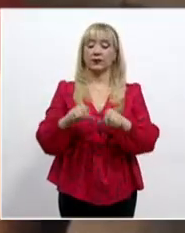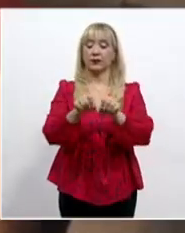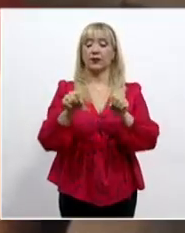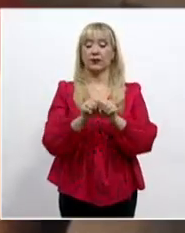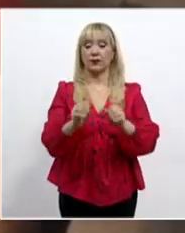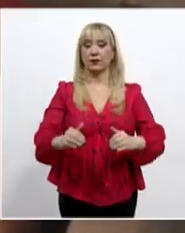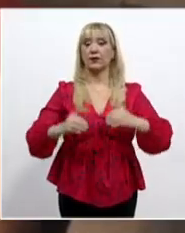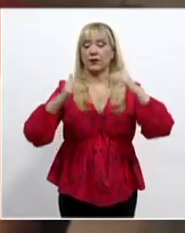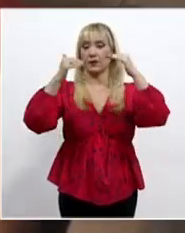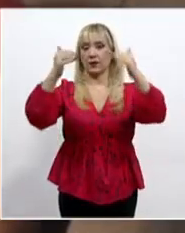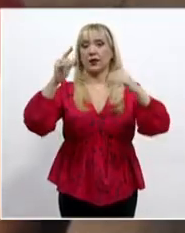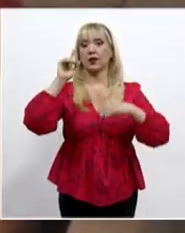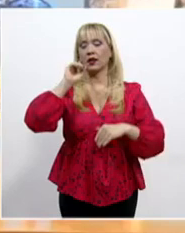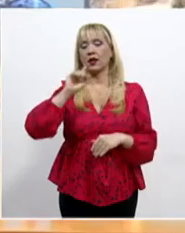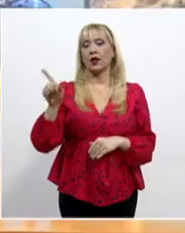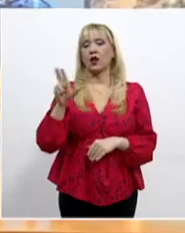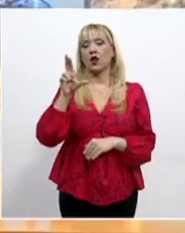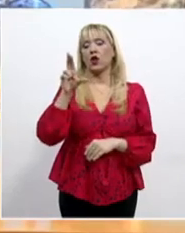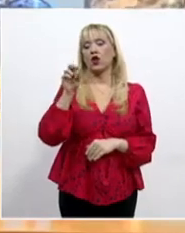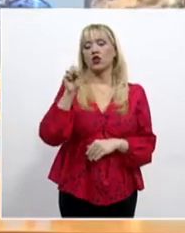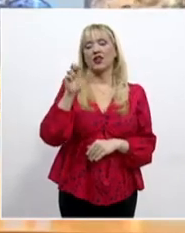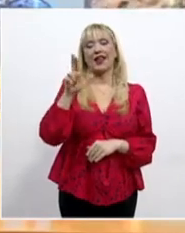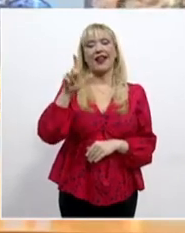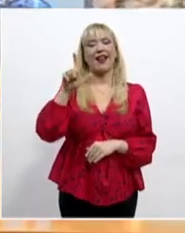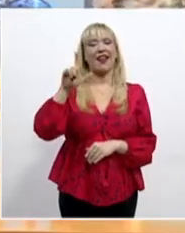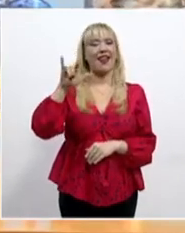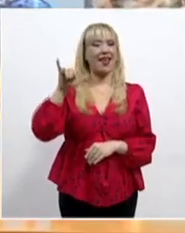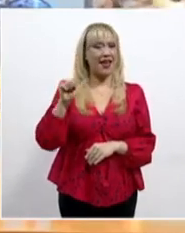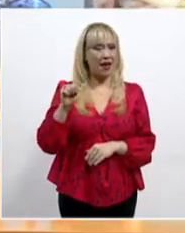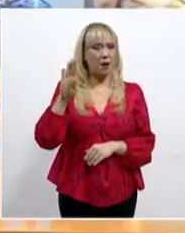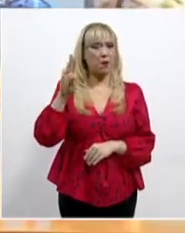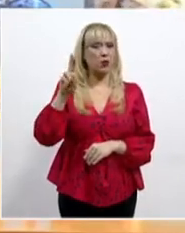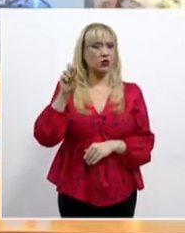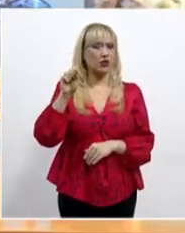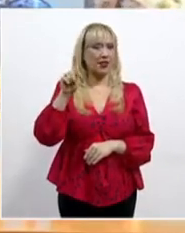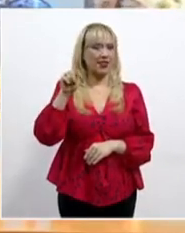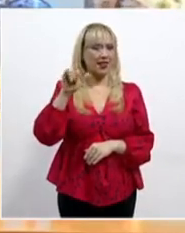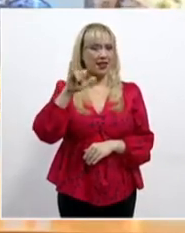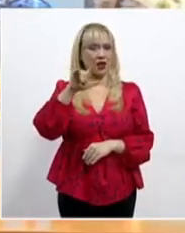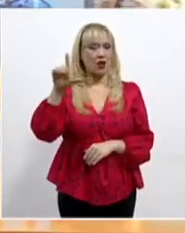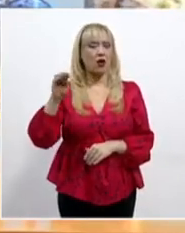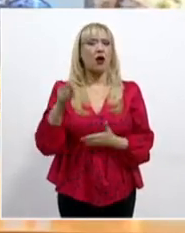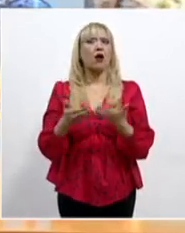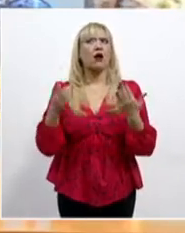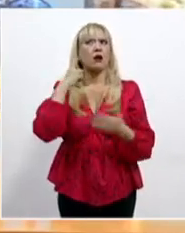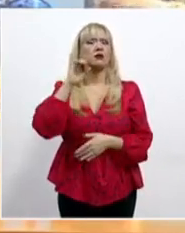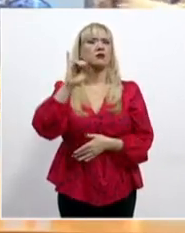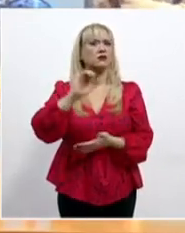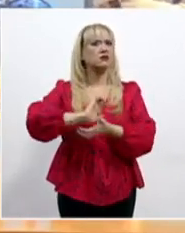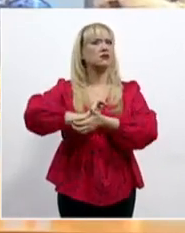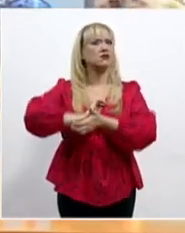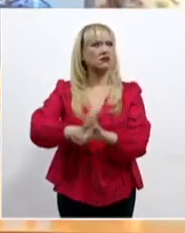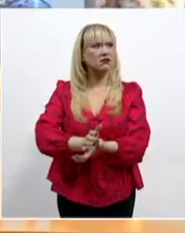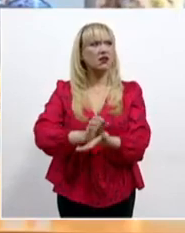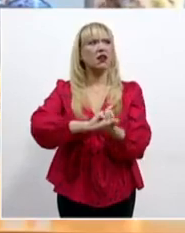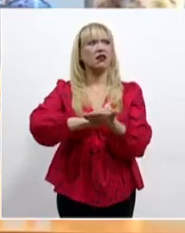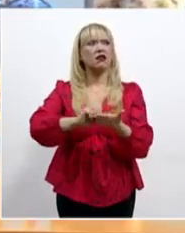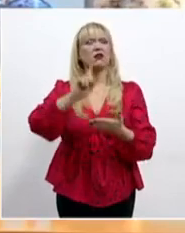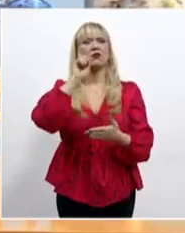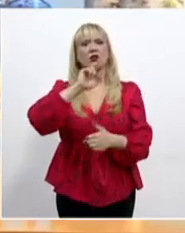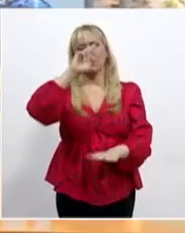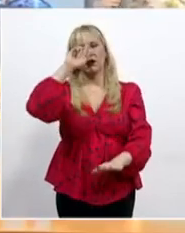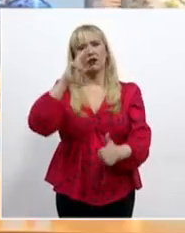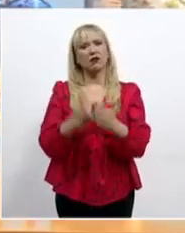Superior, Roselia Bustillo Marín, aseguró que la violencia se traduce en discriminación y obstaculiza el ejercicio de los derechos políticos de las